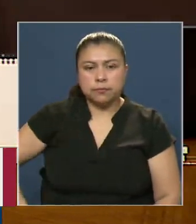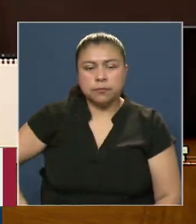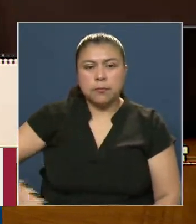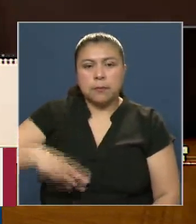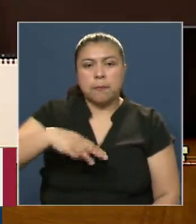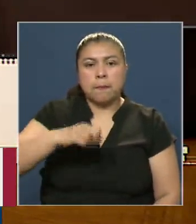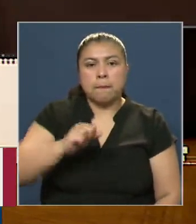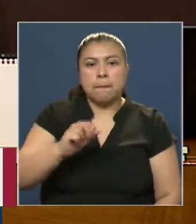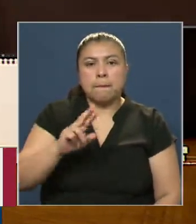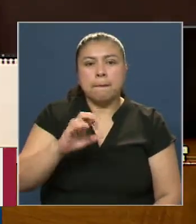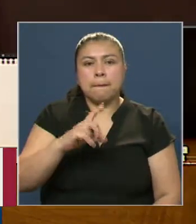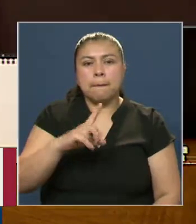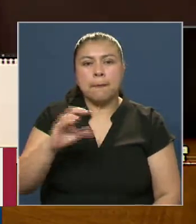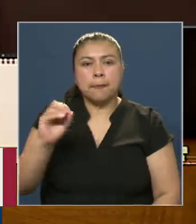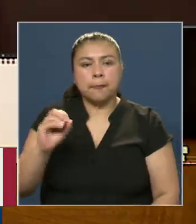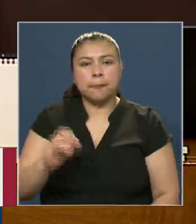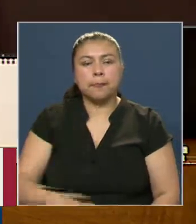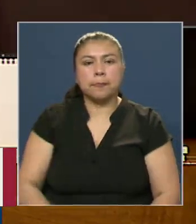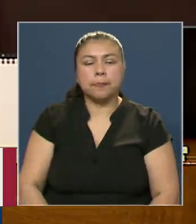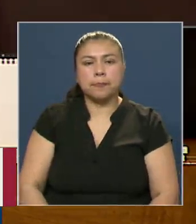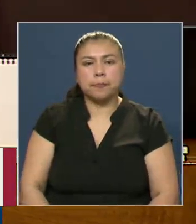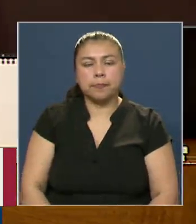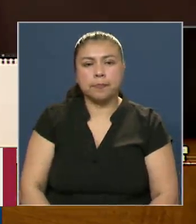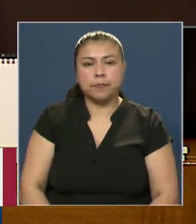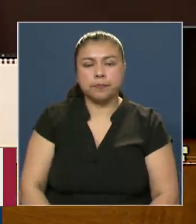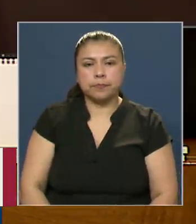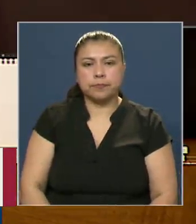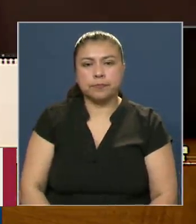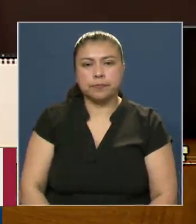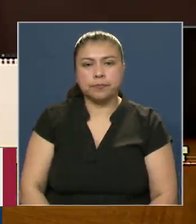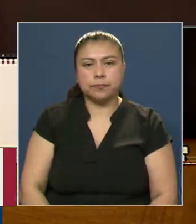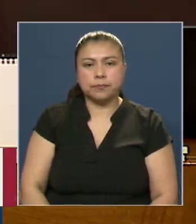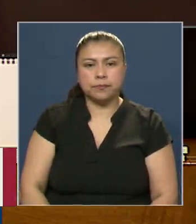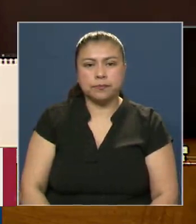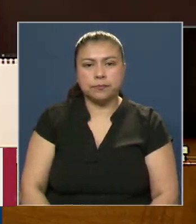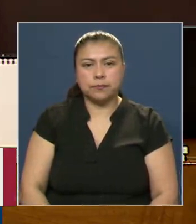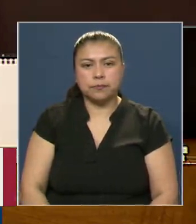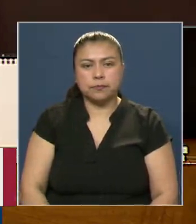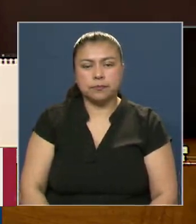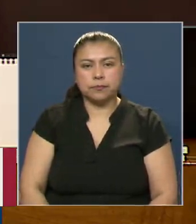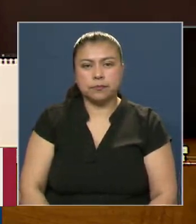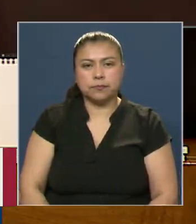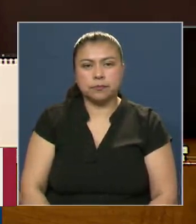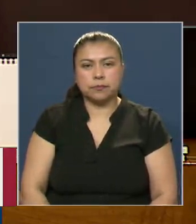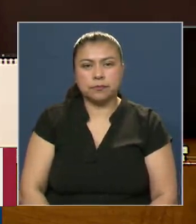Chilling.